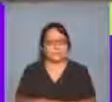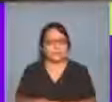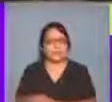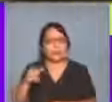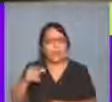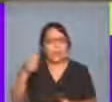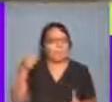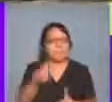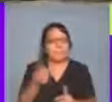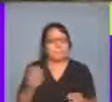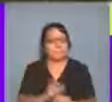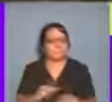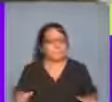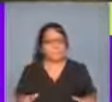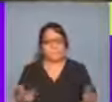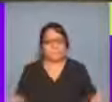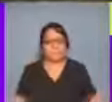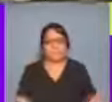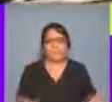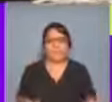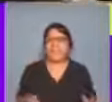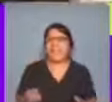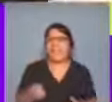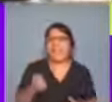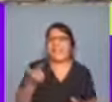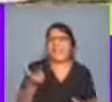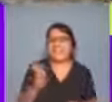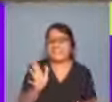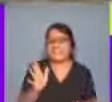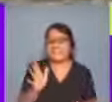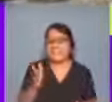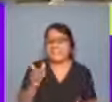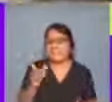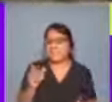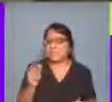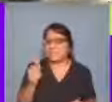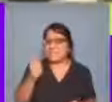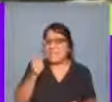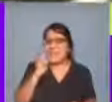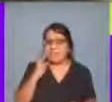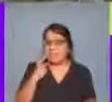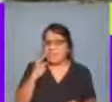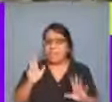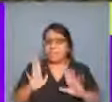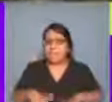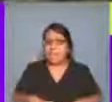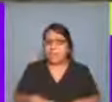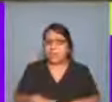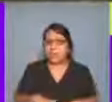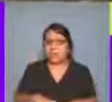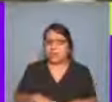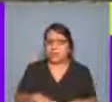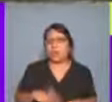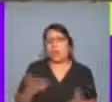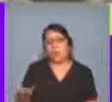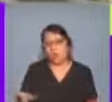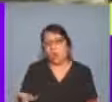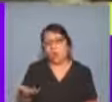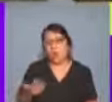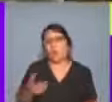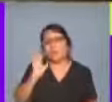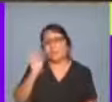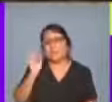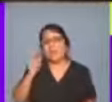impactado muchísimo ya casi sexto día del paro de transporte sin contar que un día fue eh